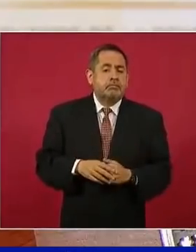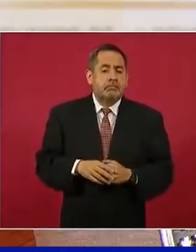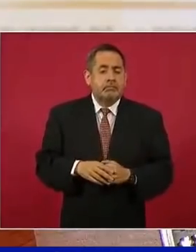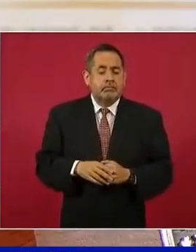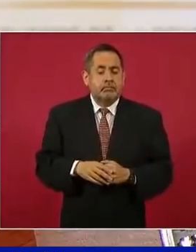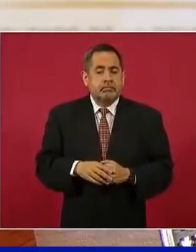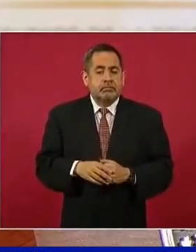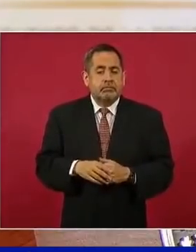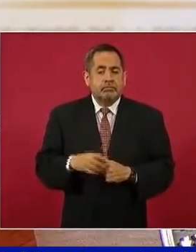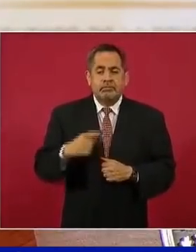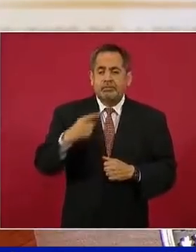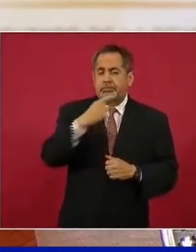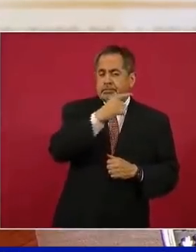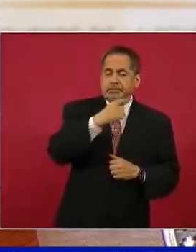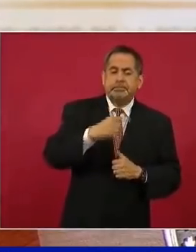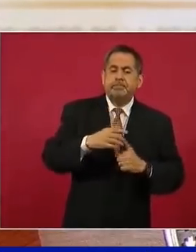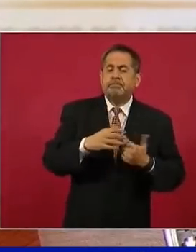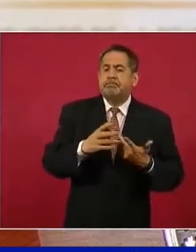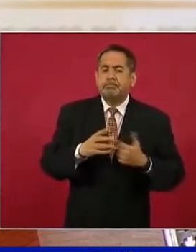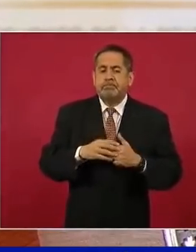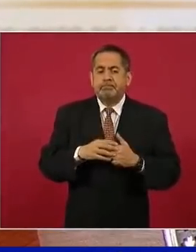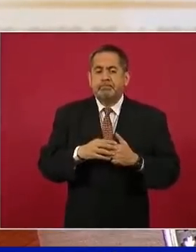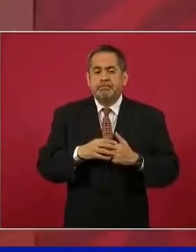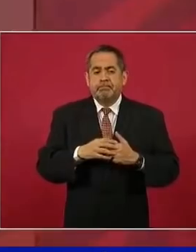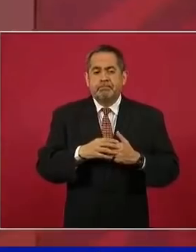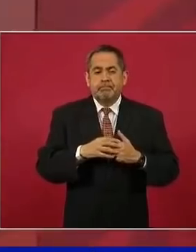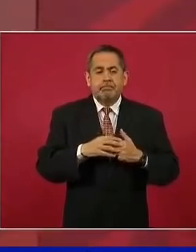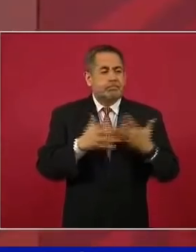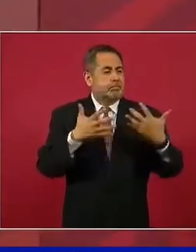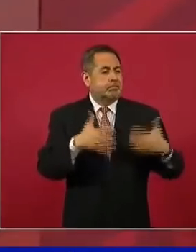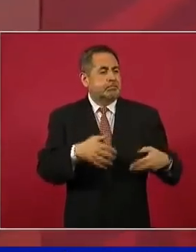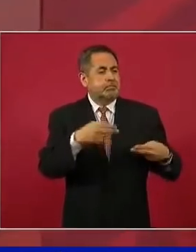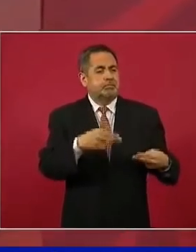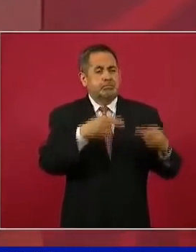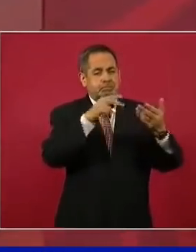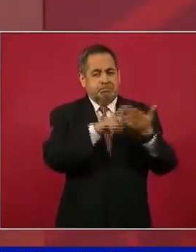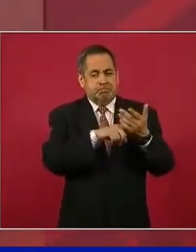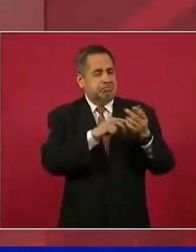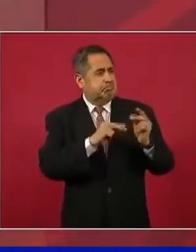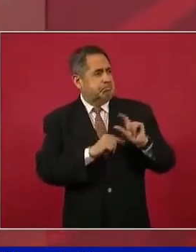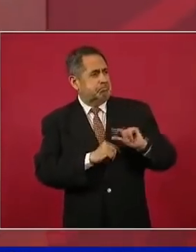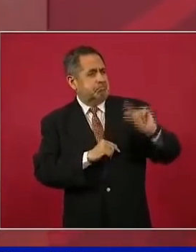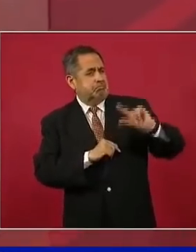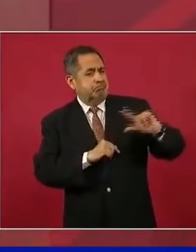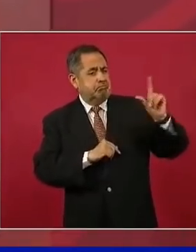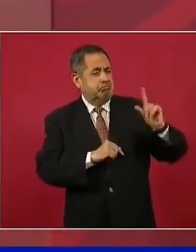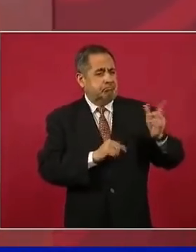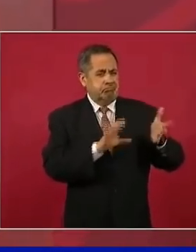las organizaciones financieras y empresariales